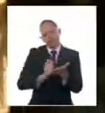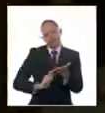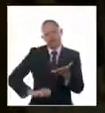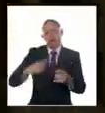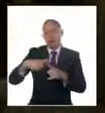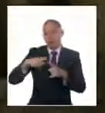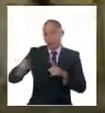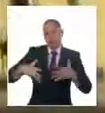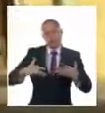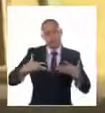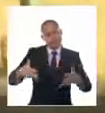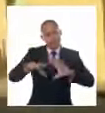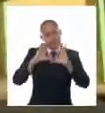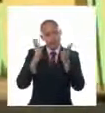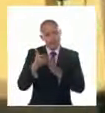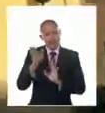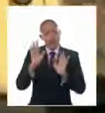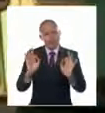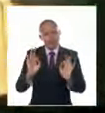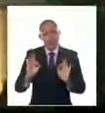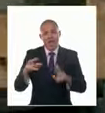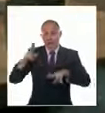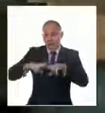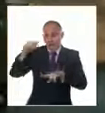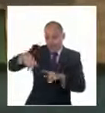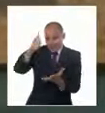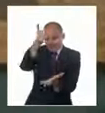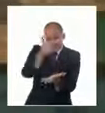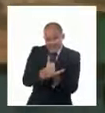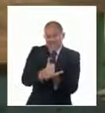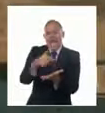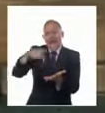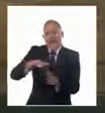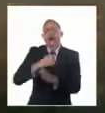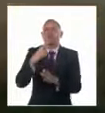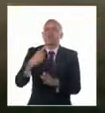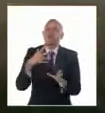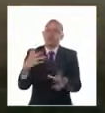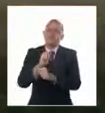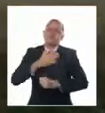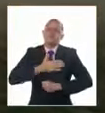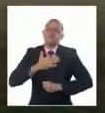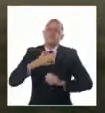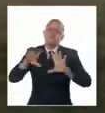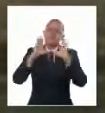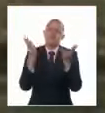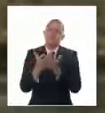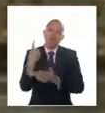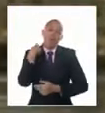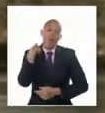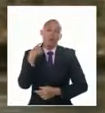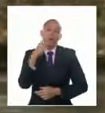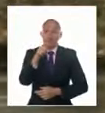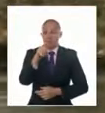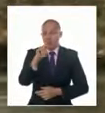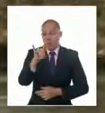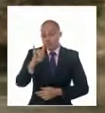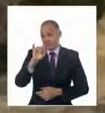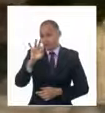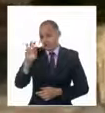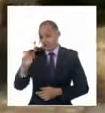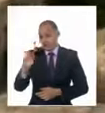obra monumental que concedió a la capital cubana el título de Patrimonio de la Humanidad en la década del 80 del siglo XX y